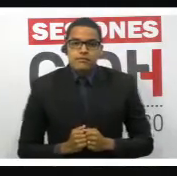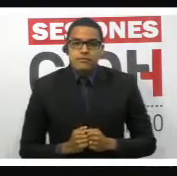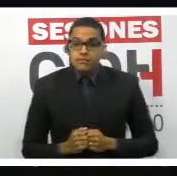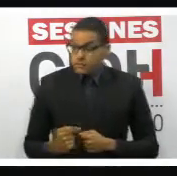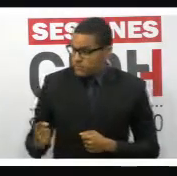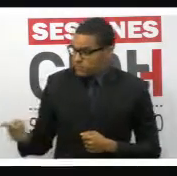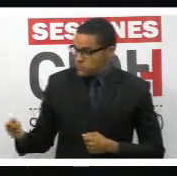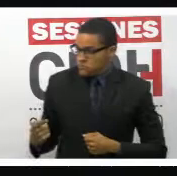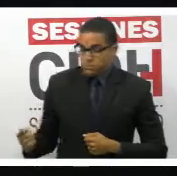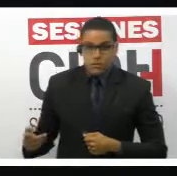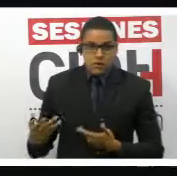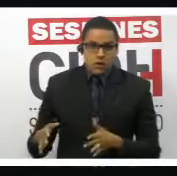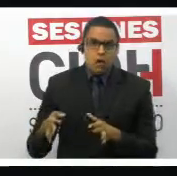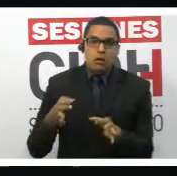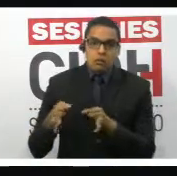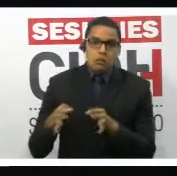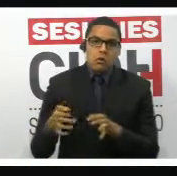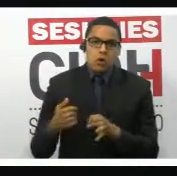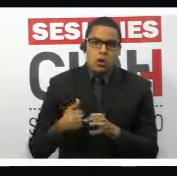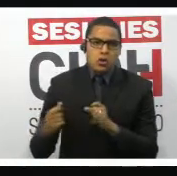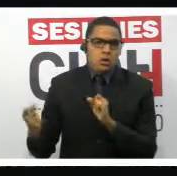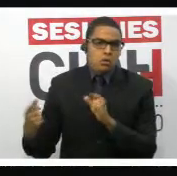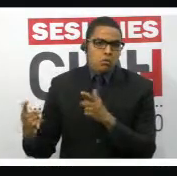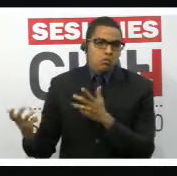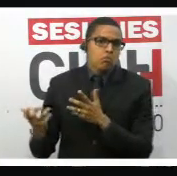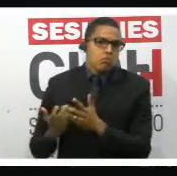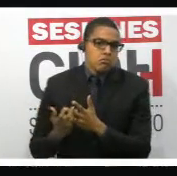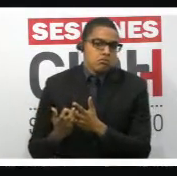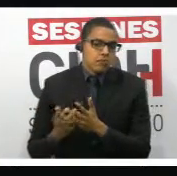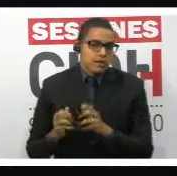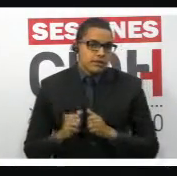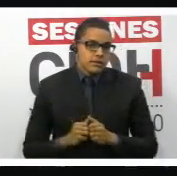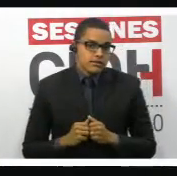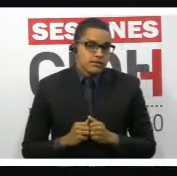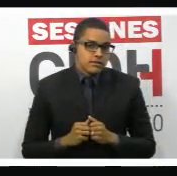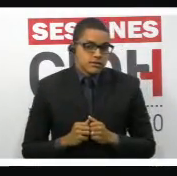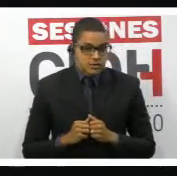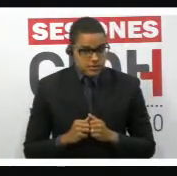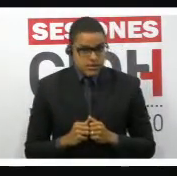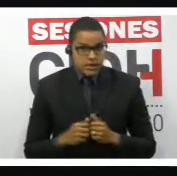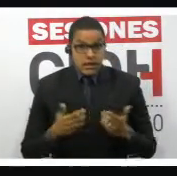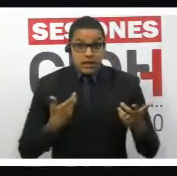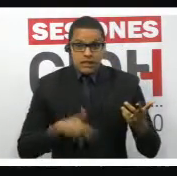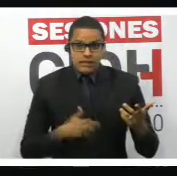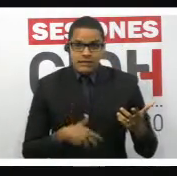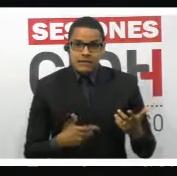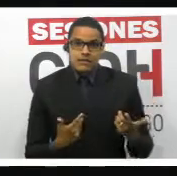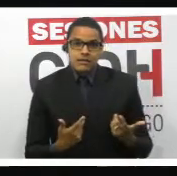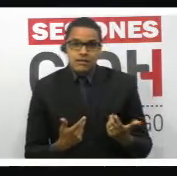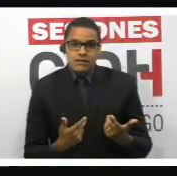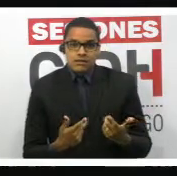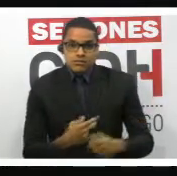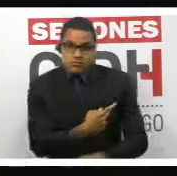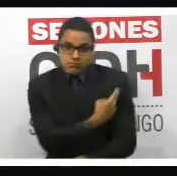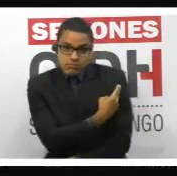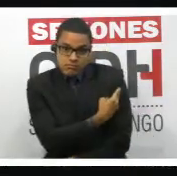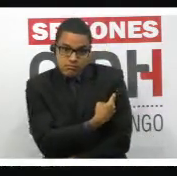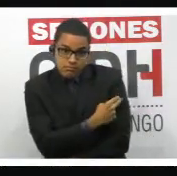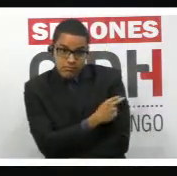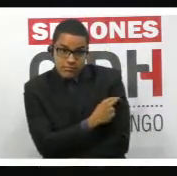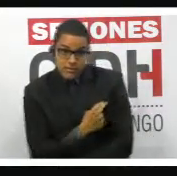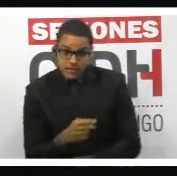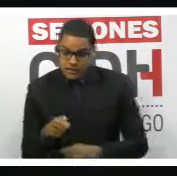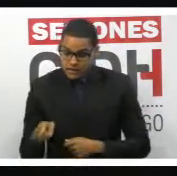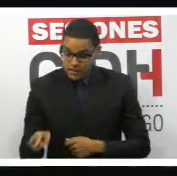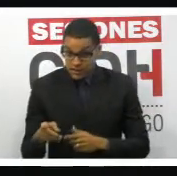precedieron en el análisis un poco en argentina los servicios de salud sexual y reproductiva son inaccesibles digamos para las